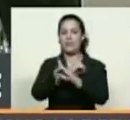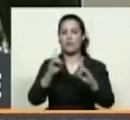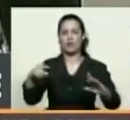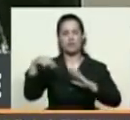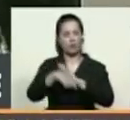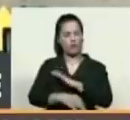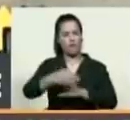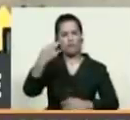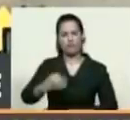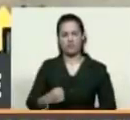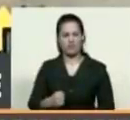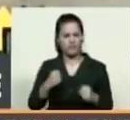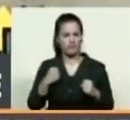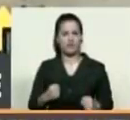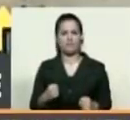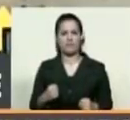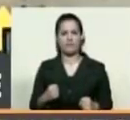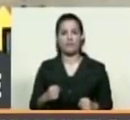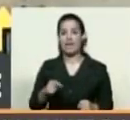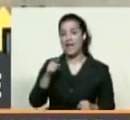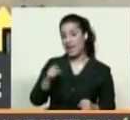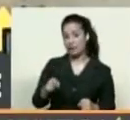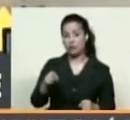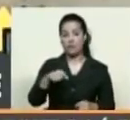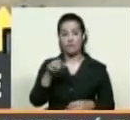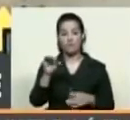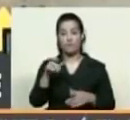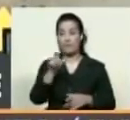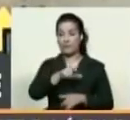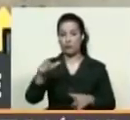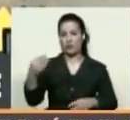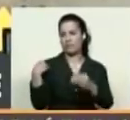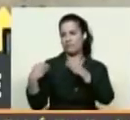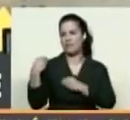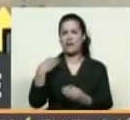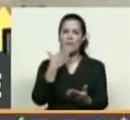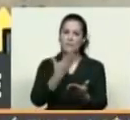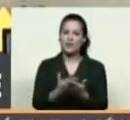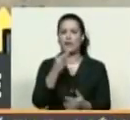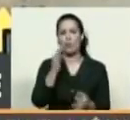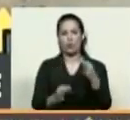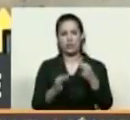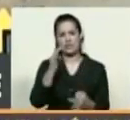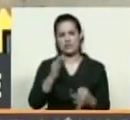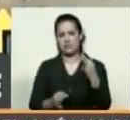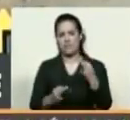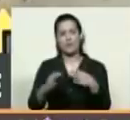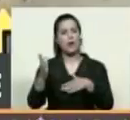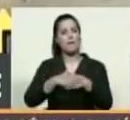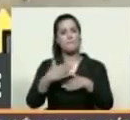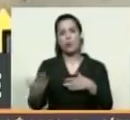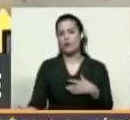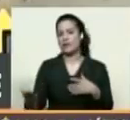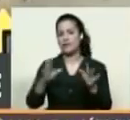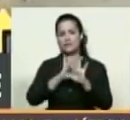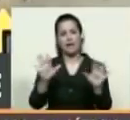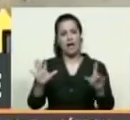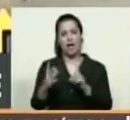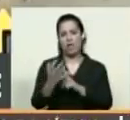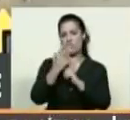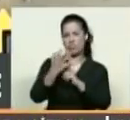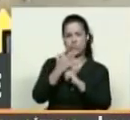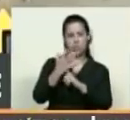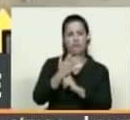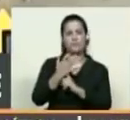profunda, vigorosa. Y esos funcionarios han reclamado y han pedido justicia porque fueron agredidos